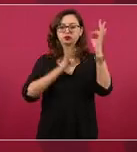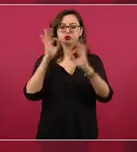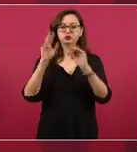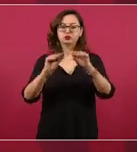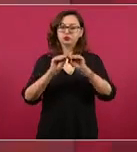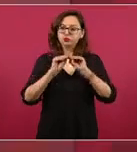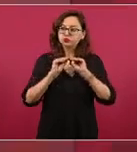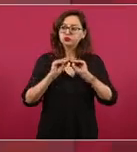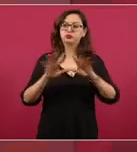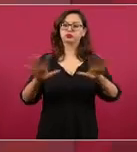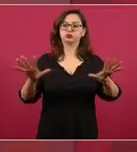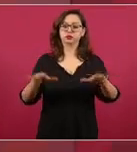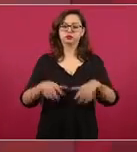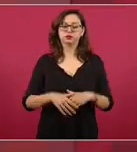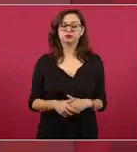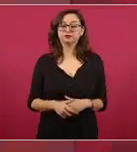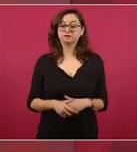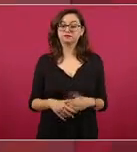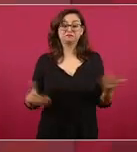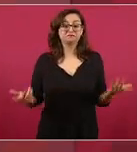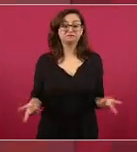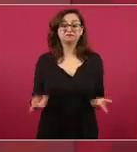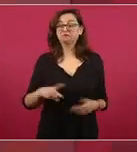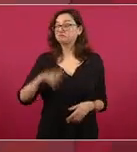y son casi todos los medios